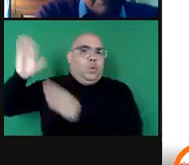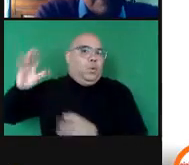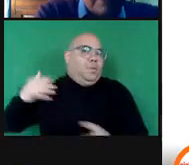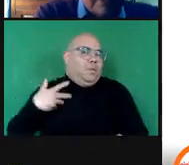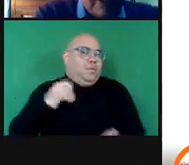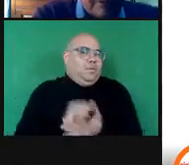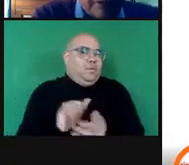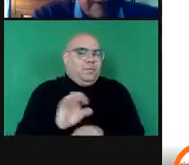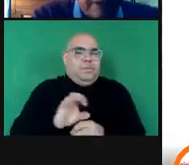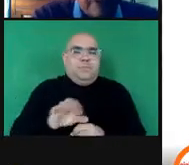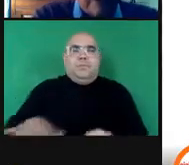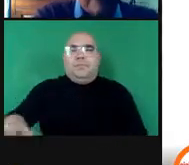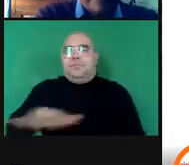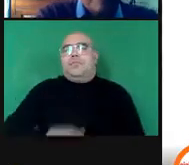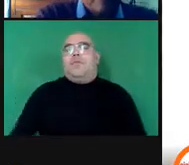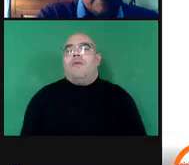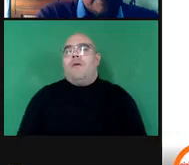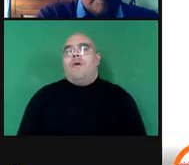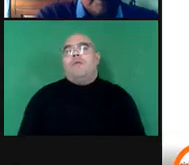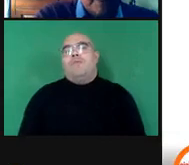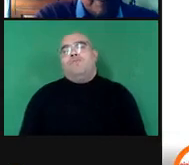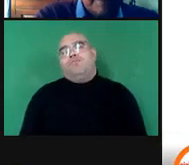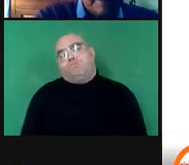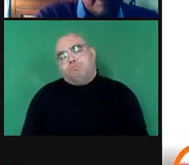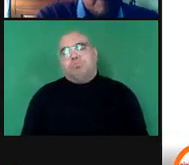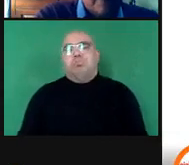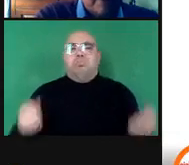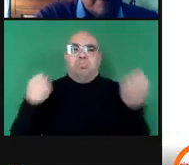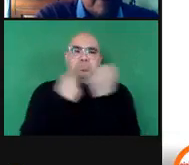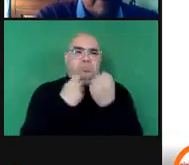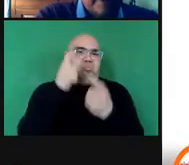A veces apoyado por instituciones públicas o privadas,